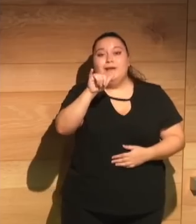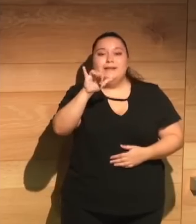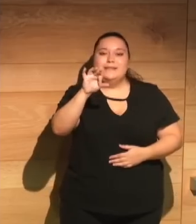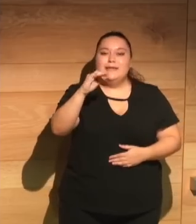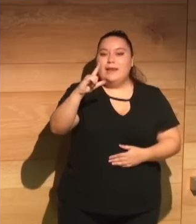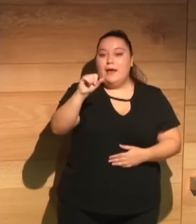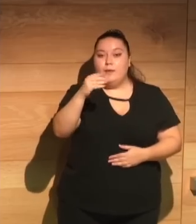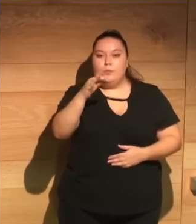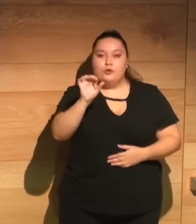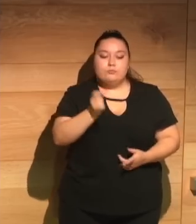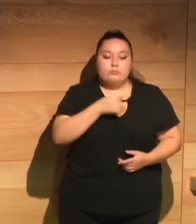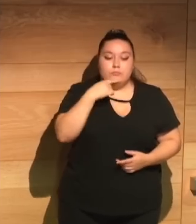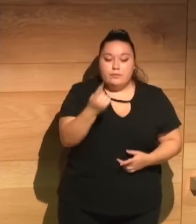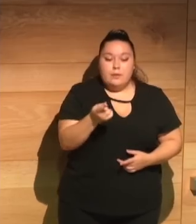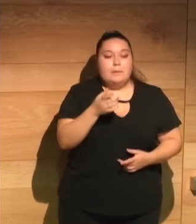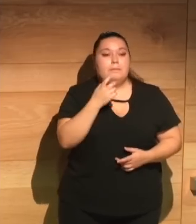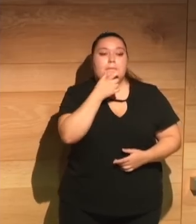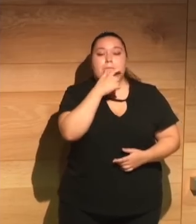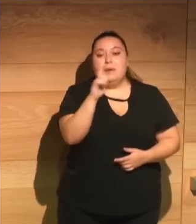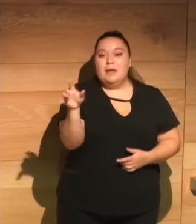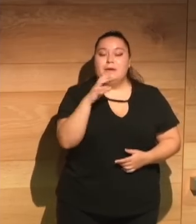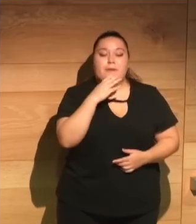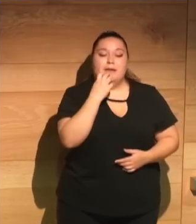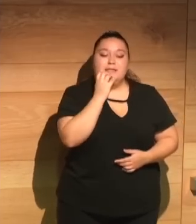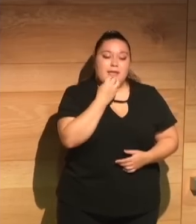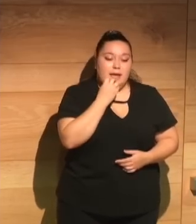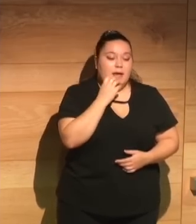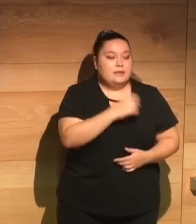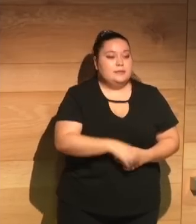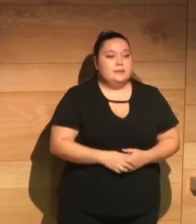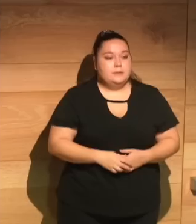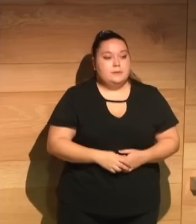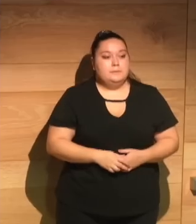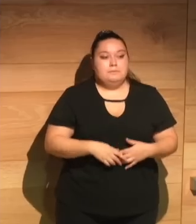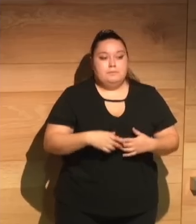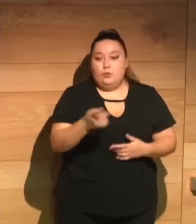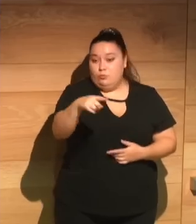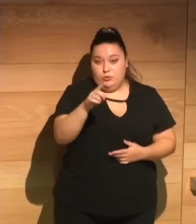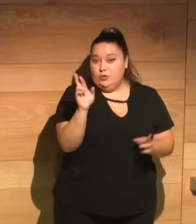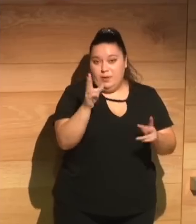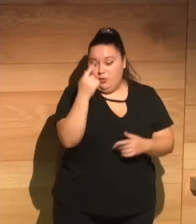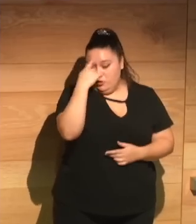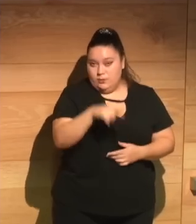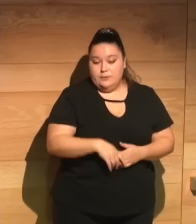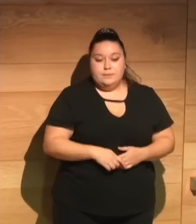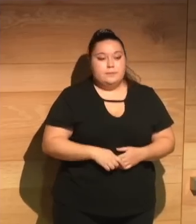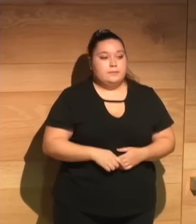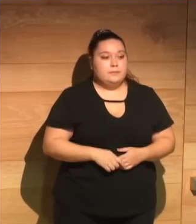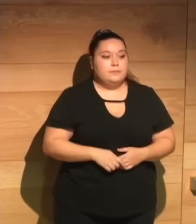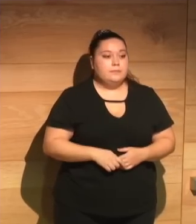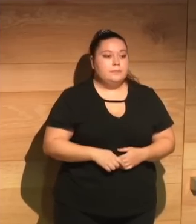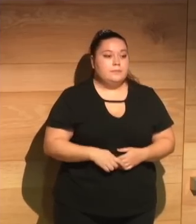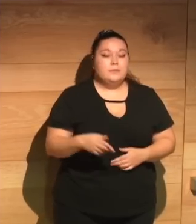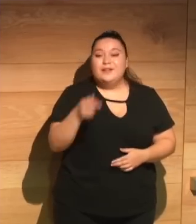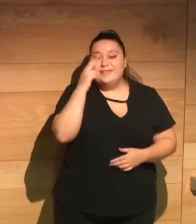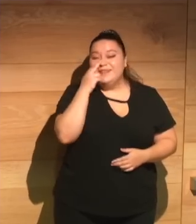un montón de palabras griegas y vamos a decir un puñado de siglos y a veces de años. Lo que estabais esperando. Pero nada de eso es lo interesante.